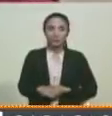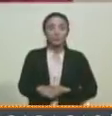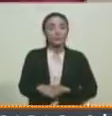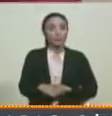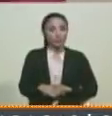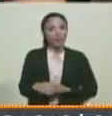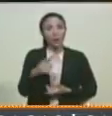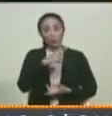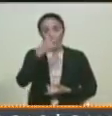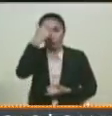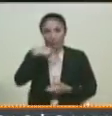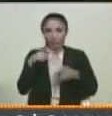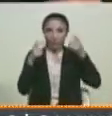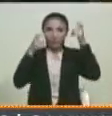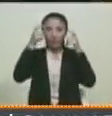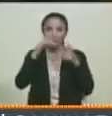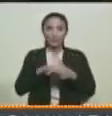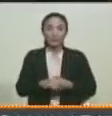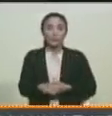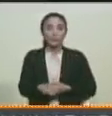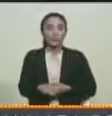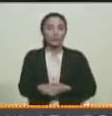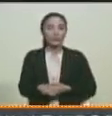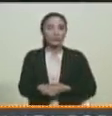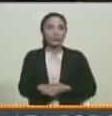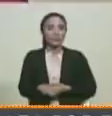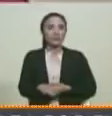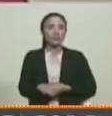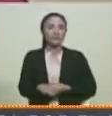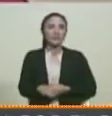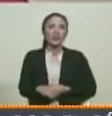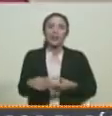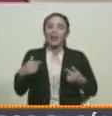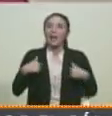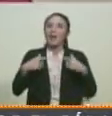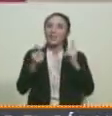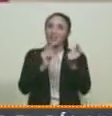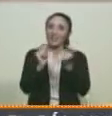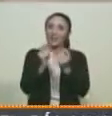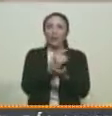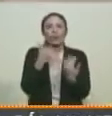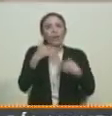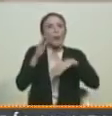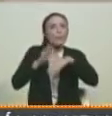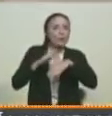saben que nosotros tenemos la marca del diálogo y del perdón.